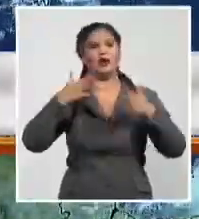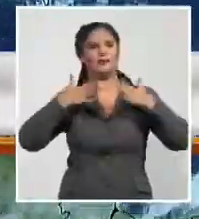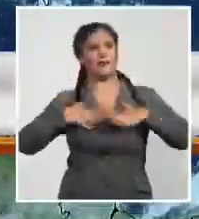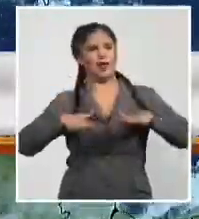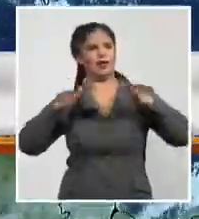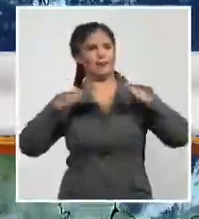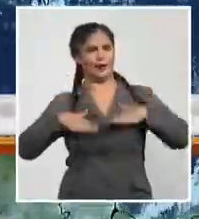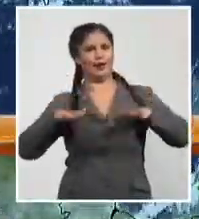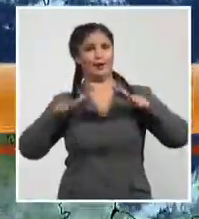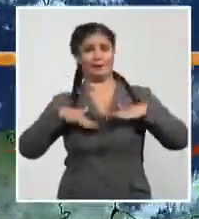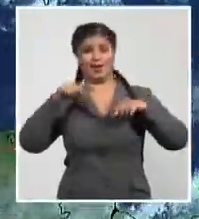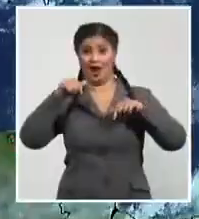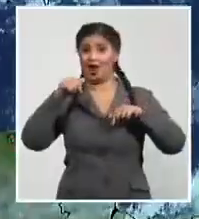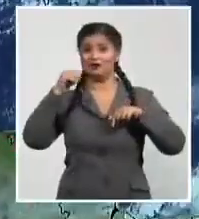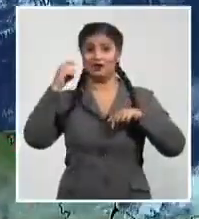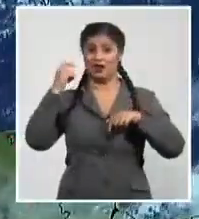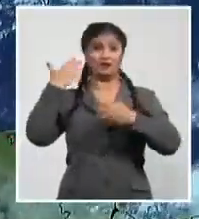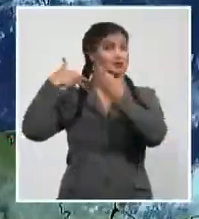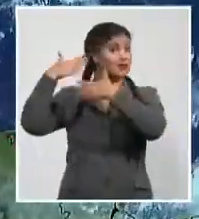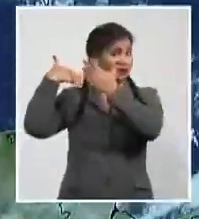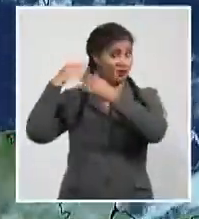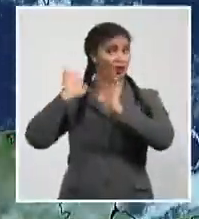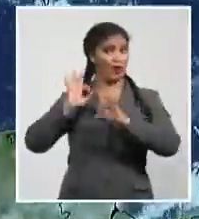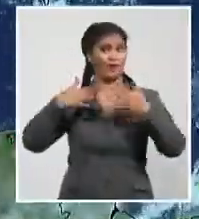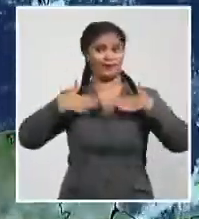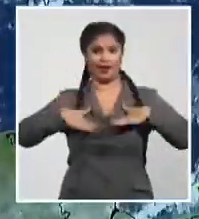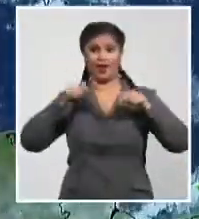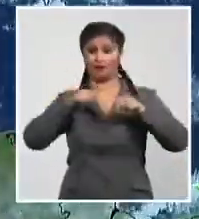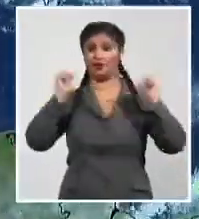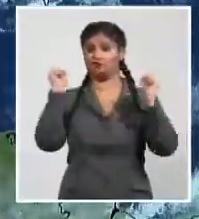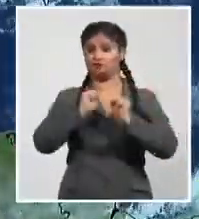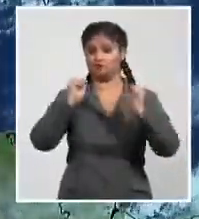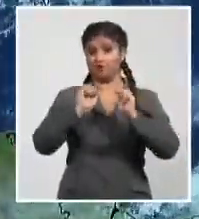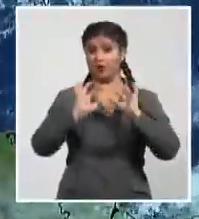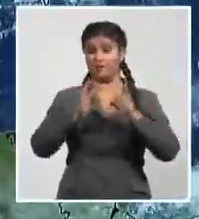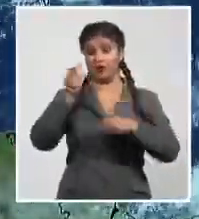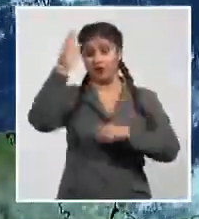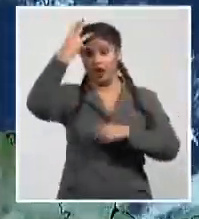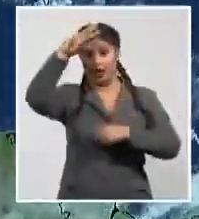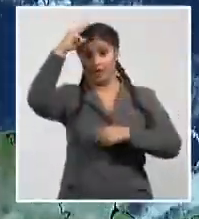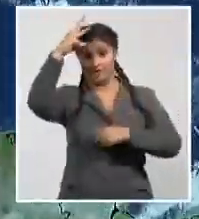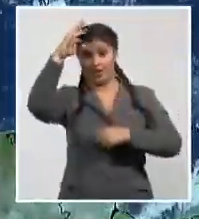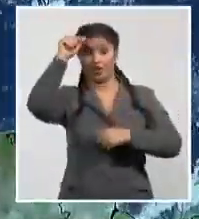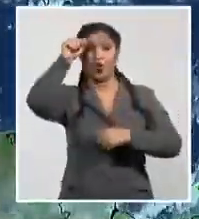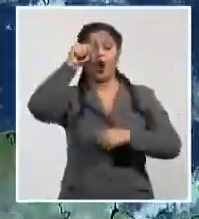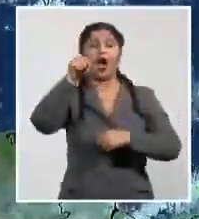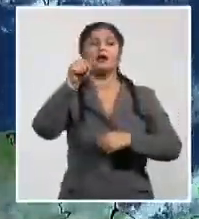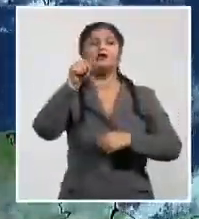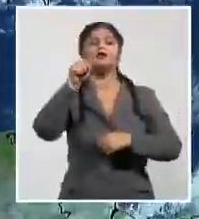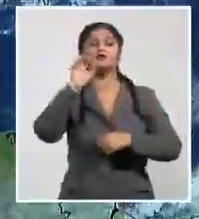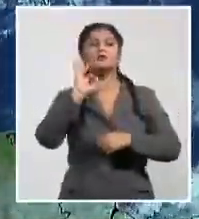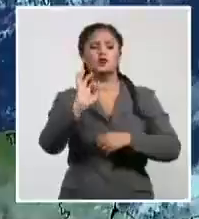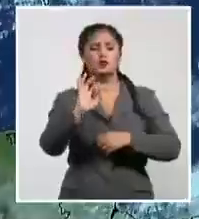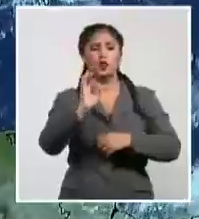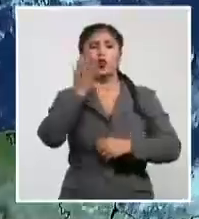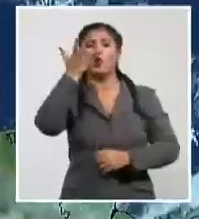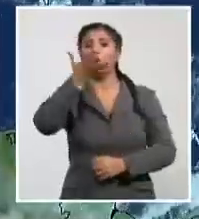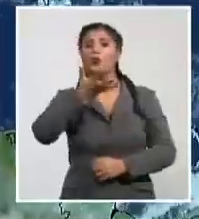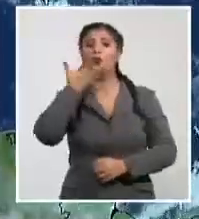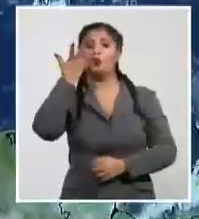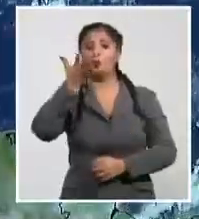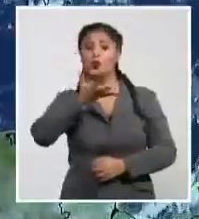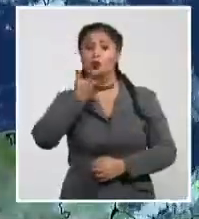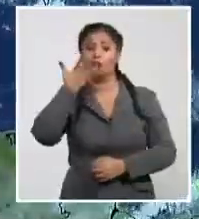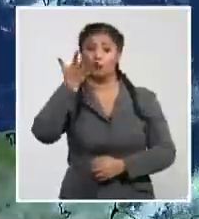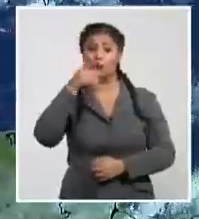está, justo en el Golfo de México. Observen la banda de nublados y lluvia que tiene asociado, sistema que va a seguir avanzando hacia el este y desde el final de